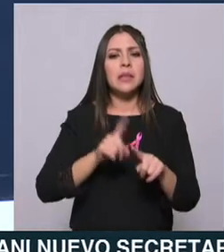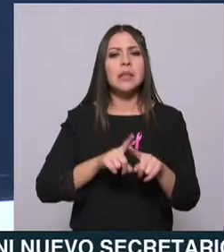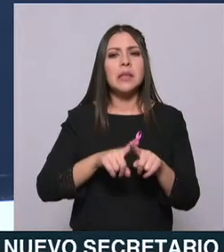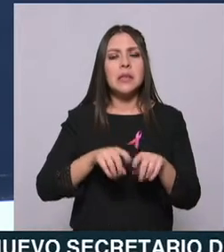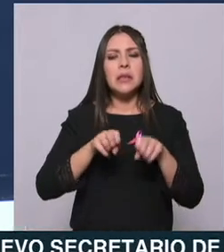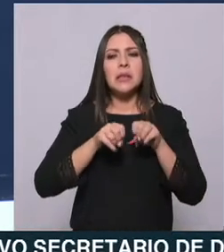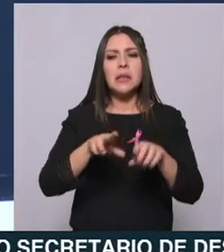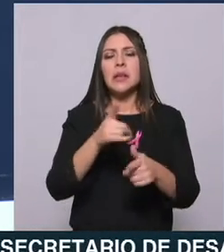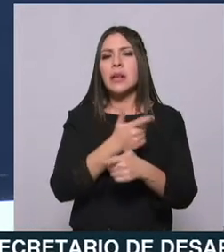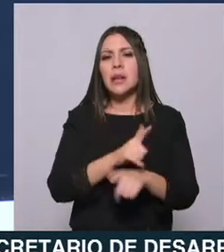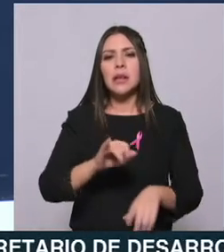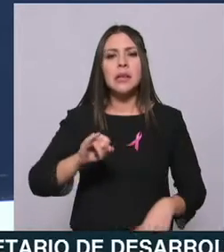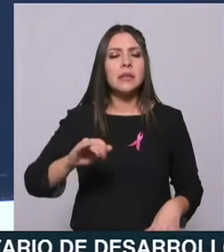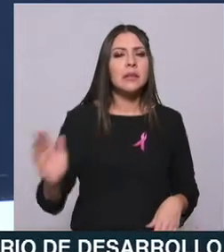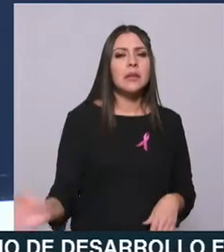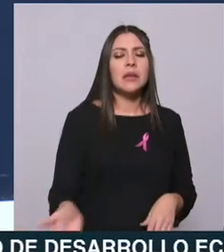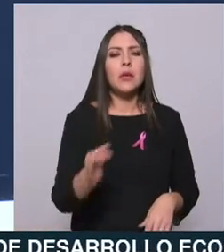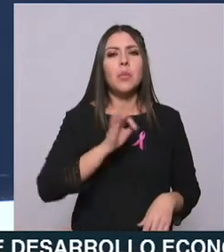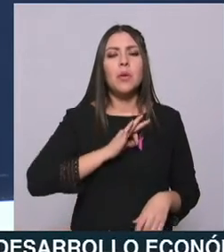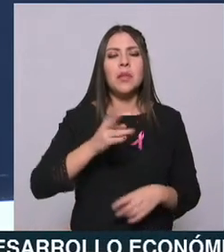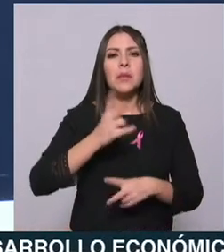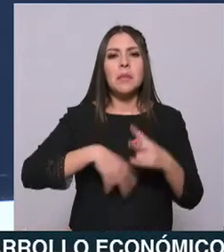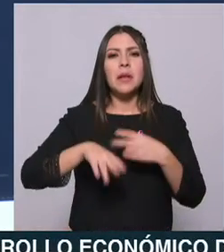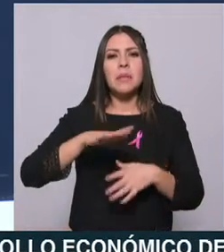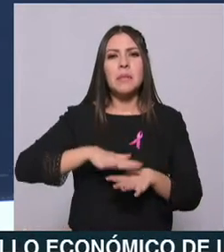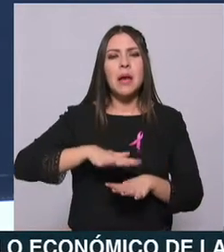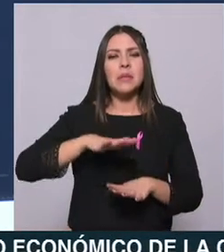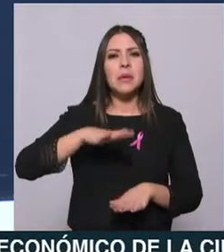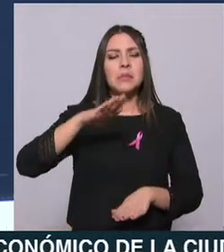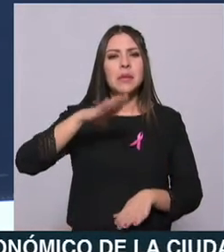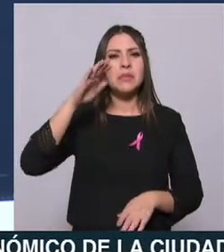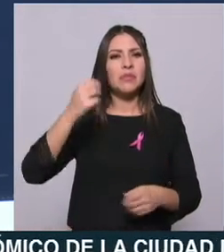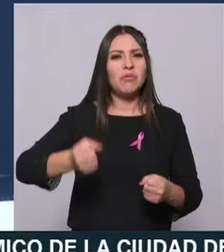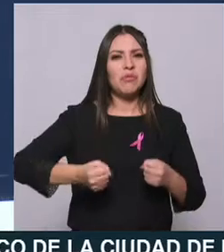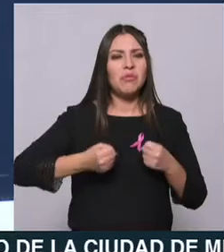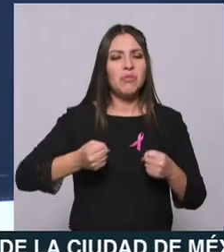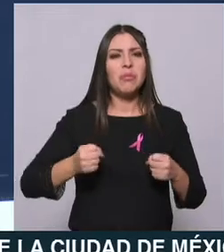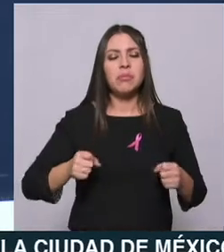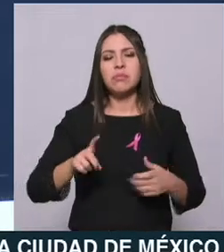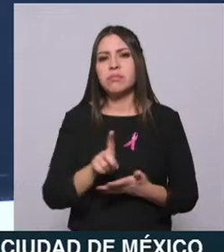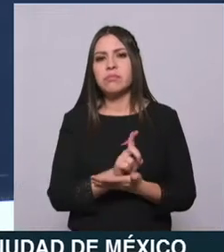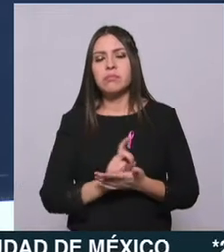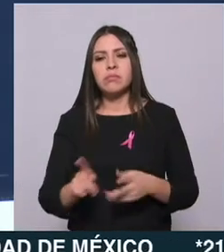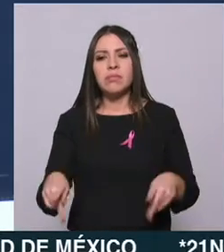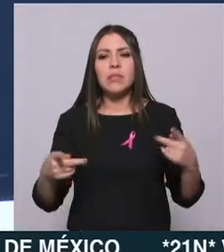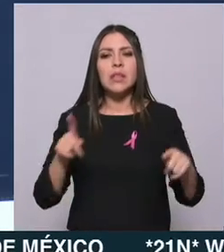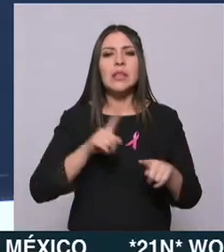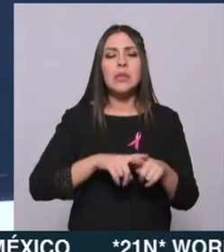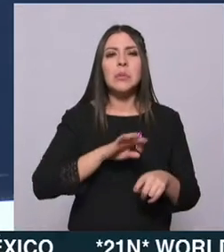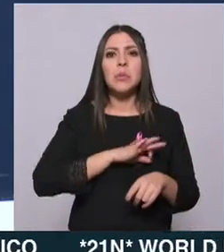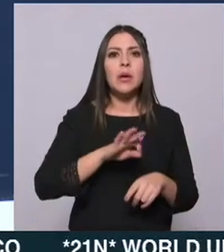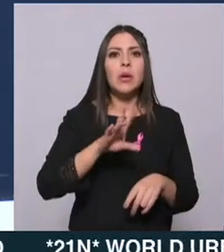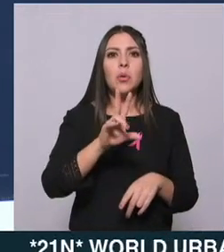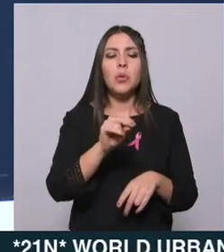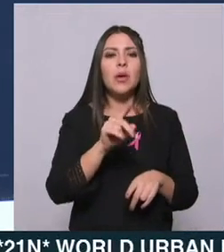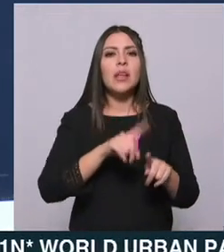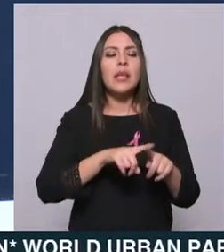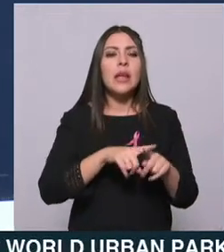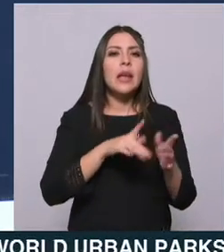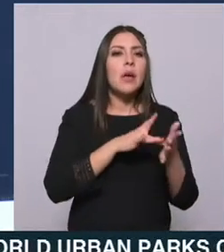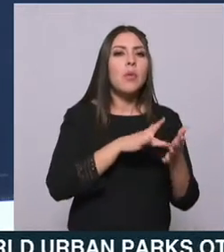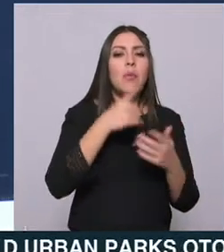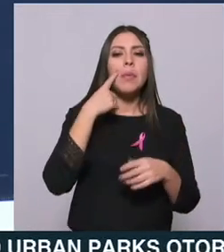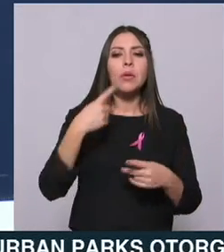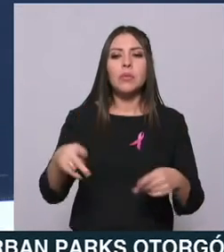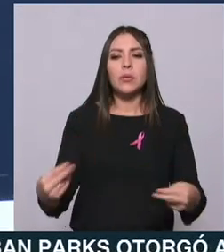los imperios criminales del narcotráfico en México y quién se beneficia de sus grandes negocios? Más preguntas. ¿Qué